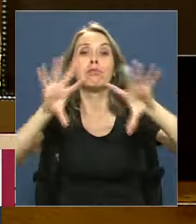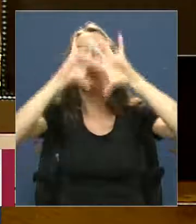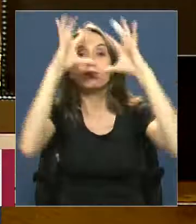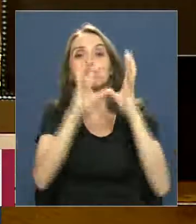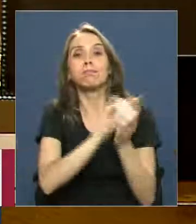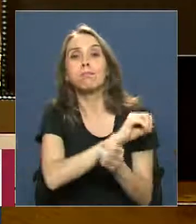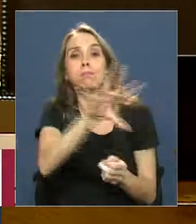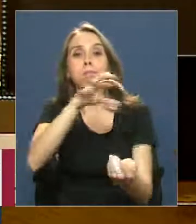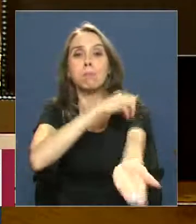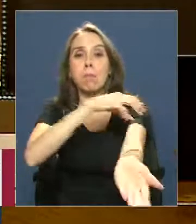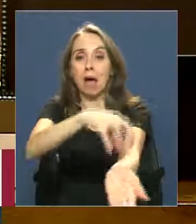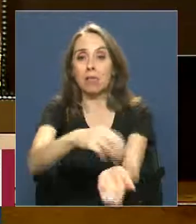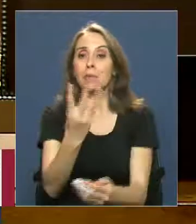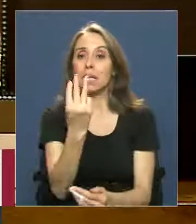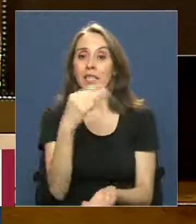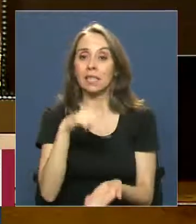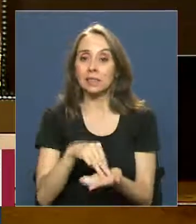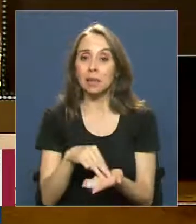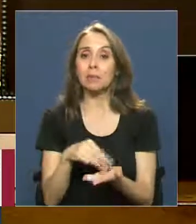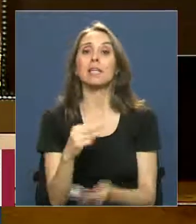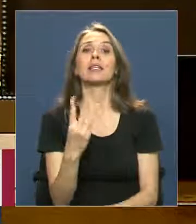boletín número